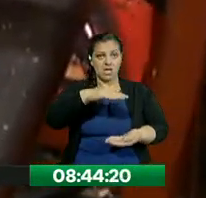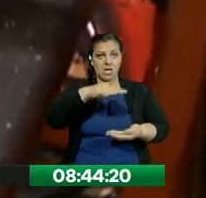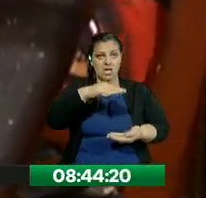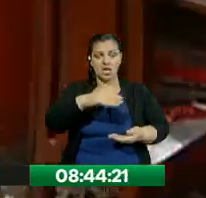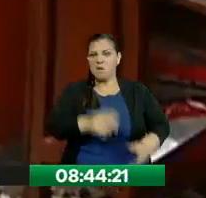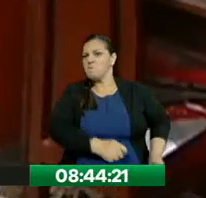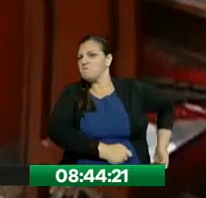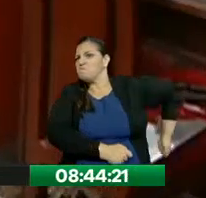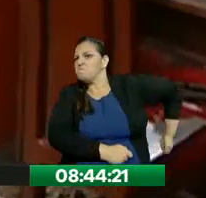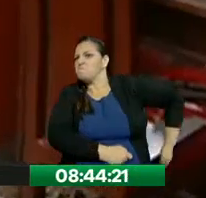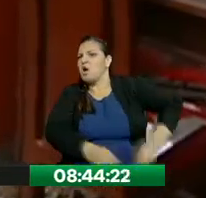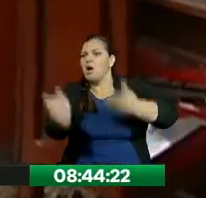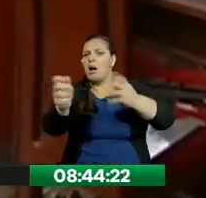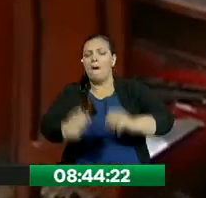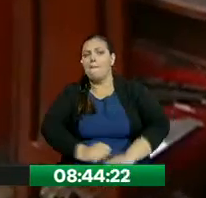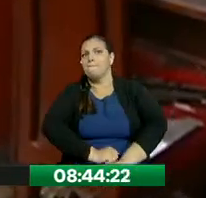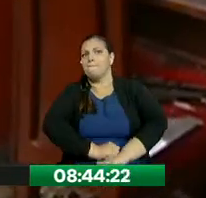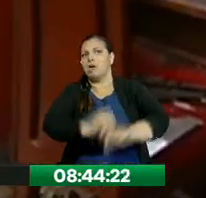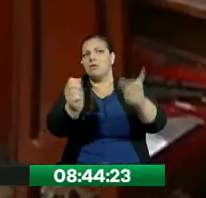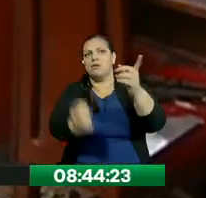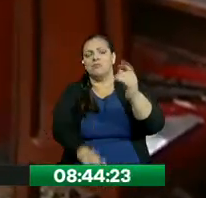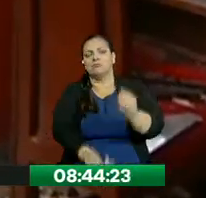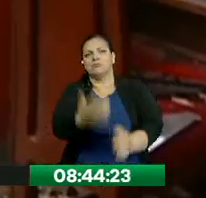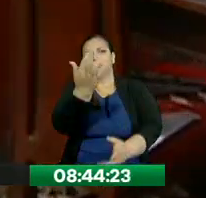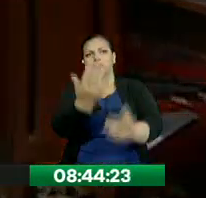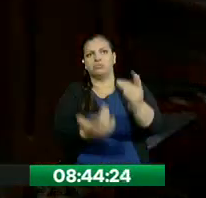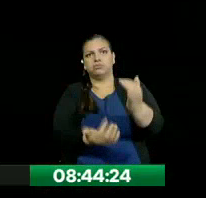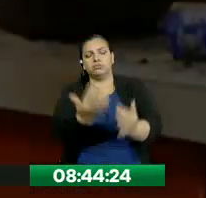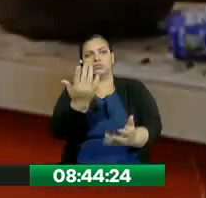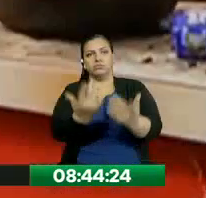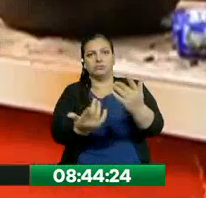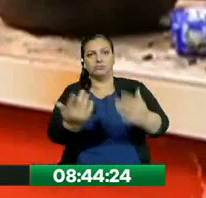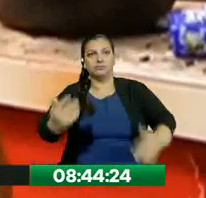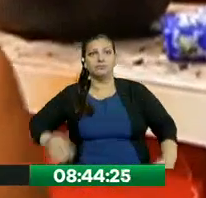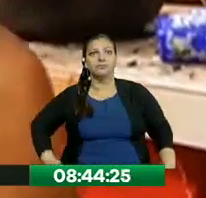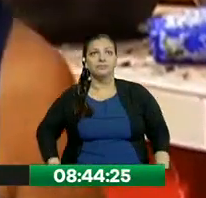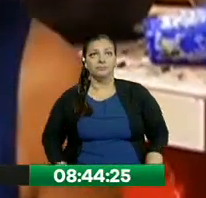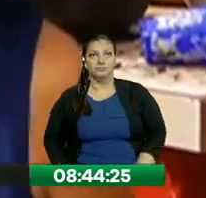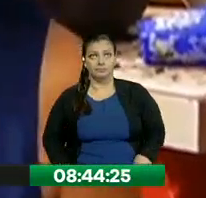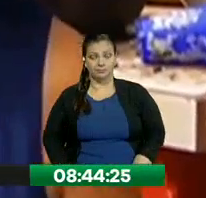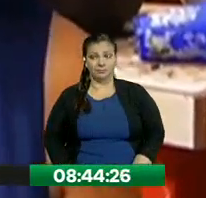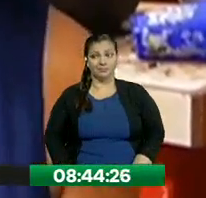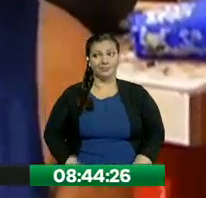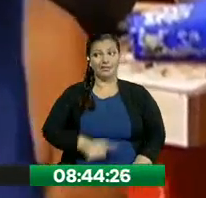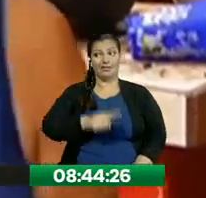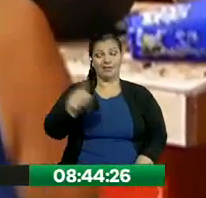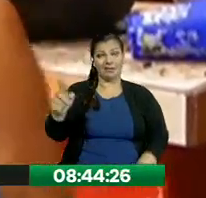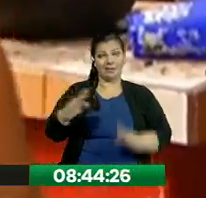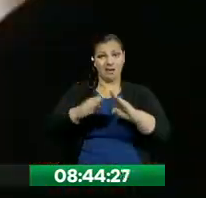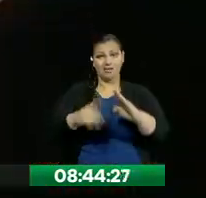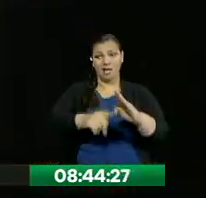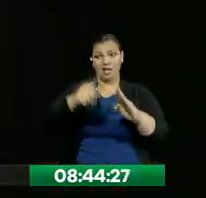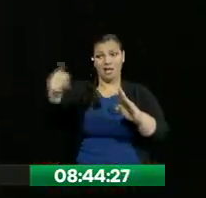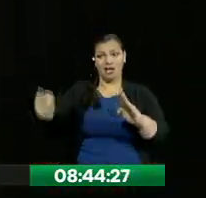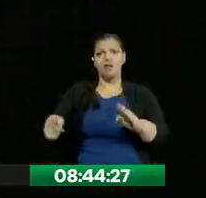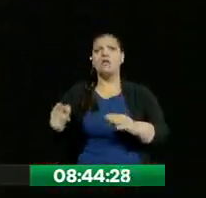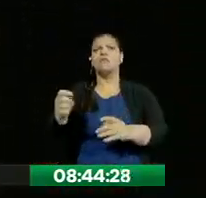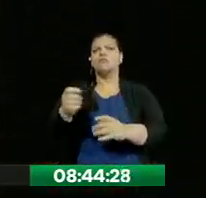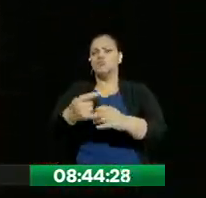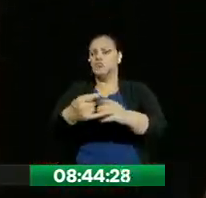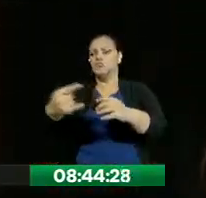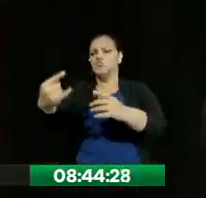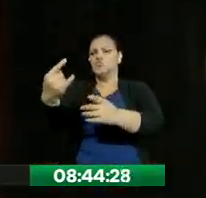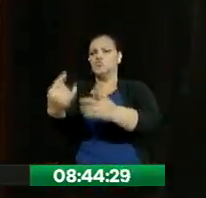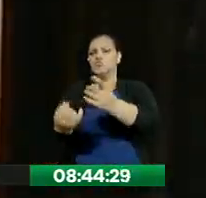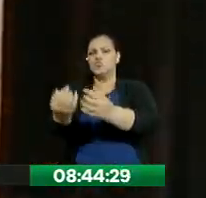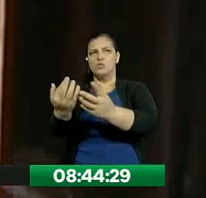una bomba. ¿Para qué al fondo? Porque todo comenzó de al fondo. Incluso al lado también se estaba quemando. Desde ese